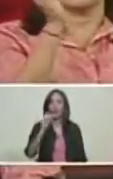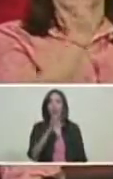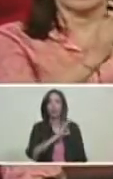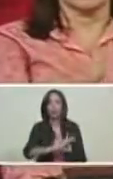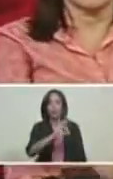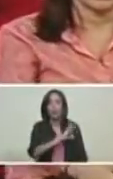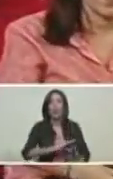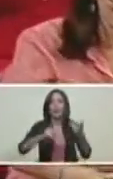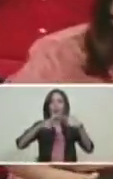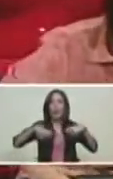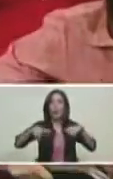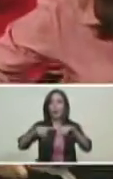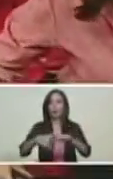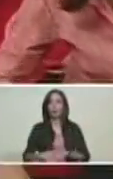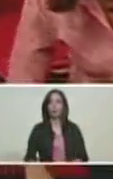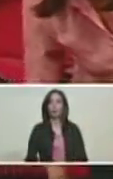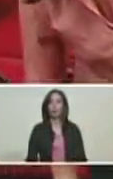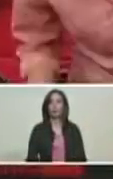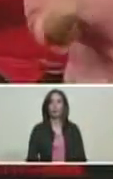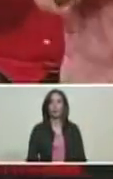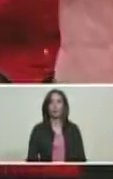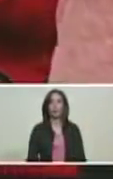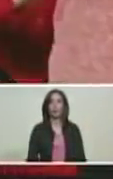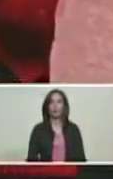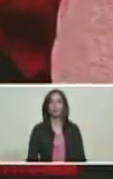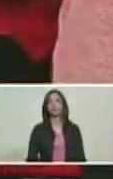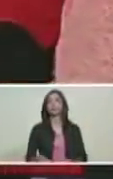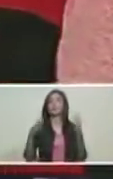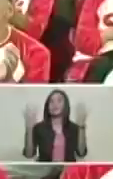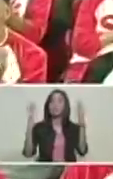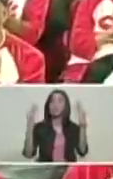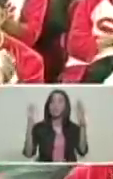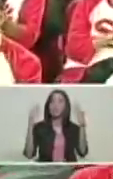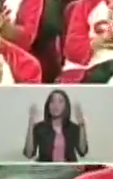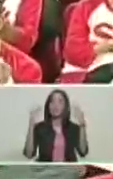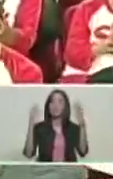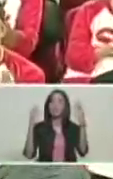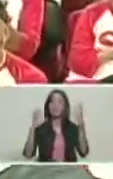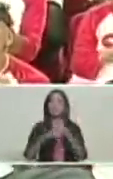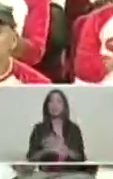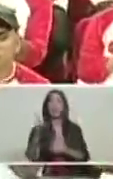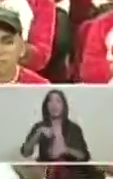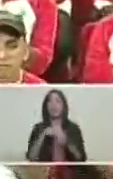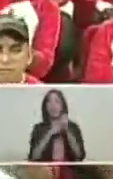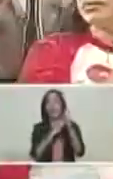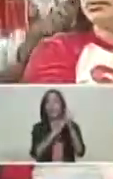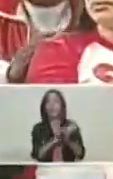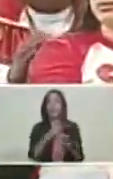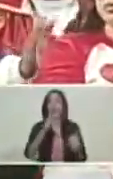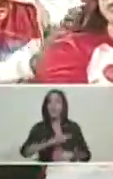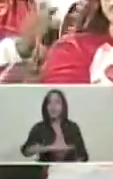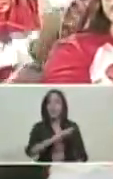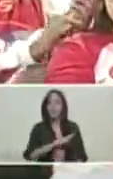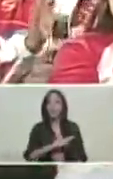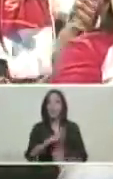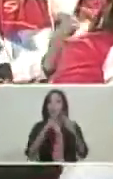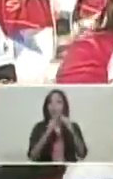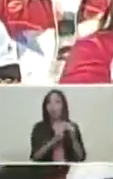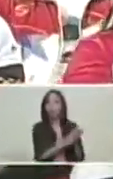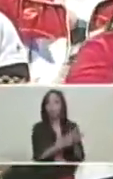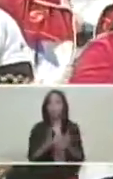y territorial. La conducción de todas las misiones y grandes misiones.